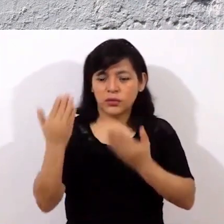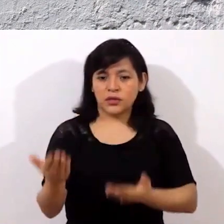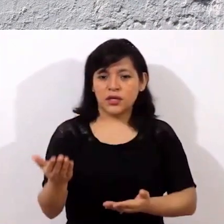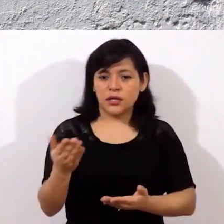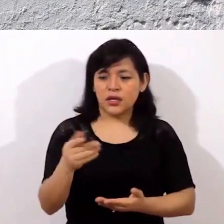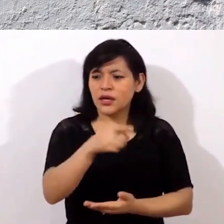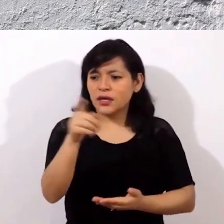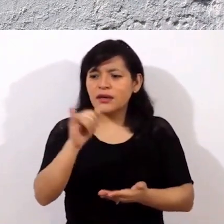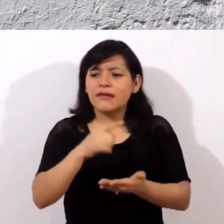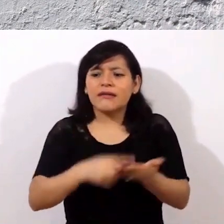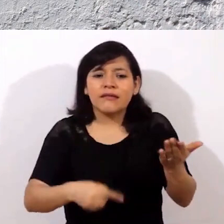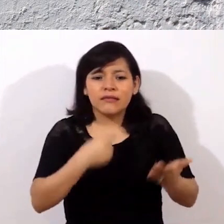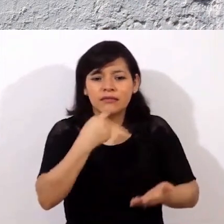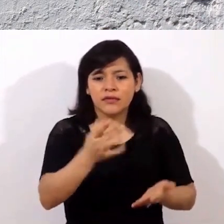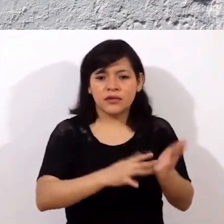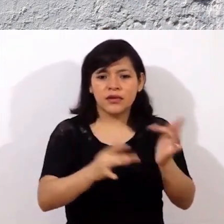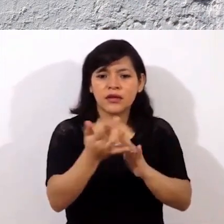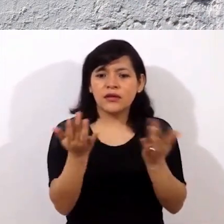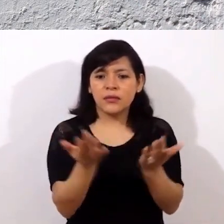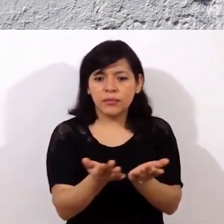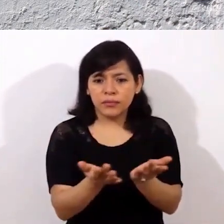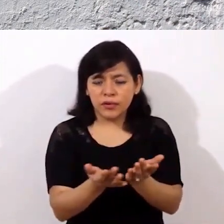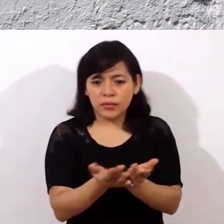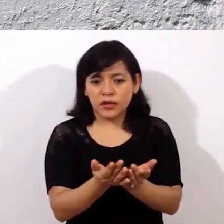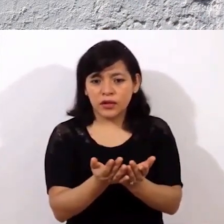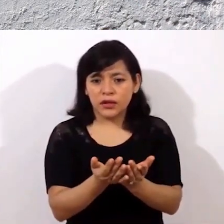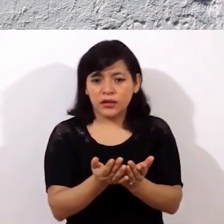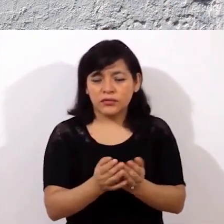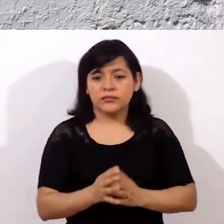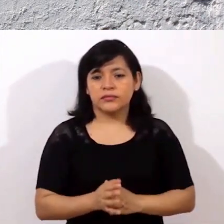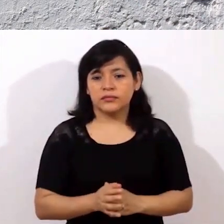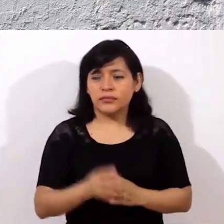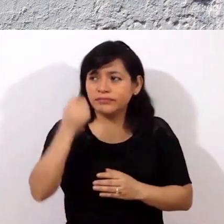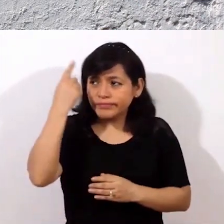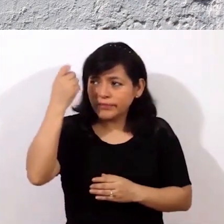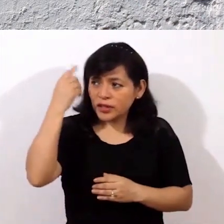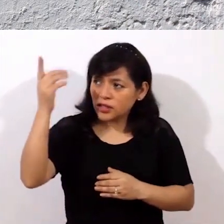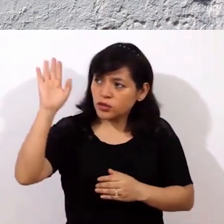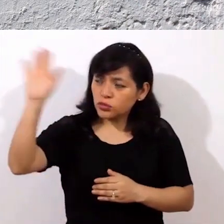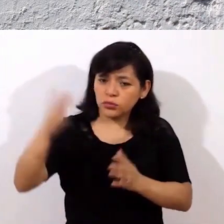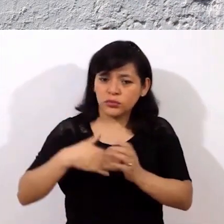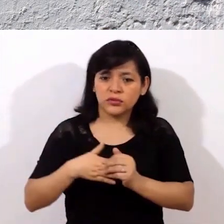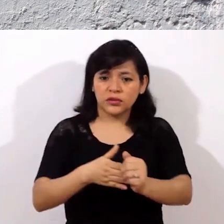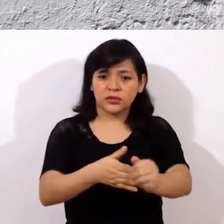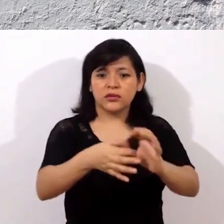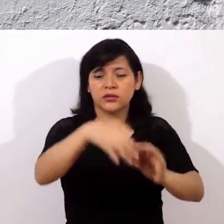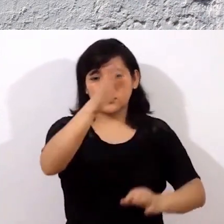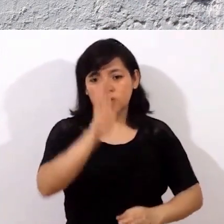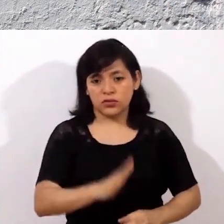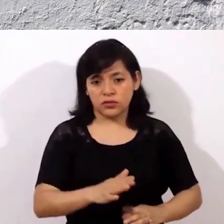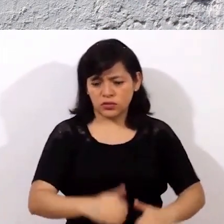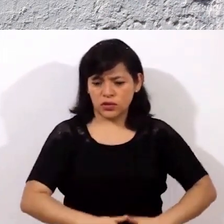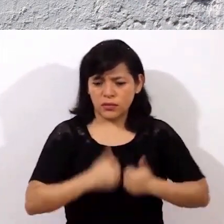donde entendamos la dirección de Dios. Eso nos lleva entonces a una vida práctica,